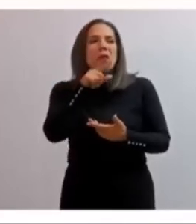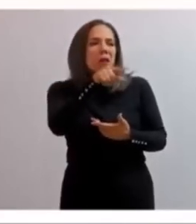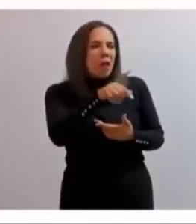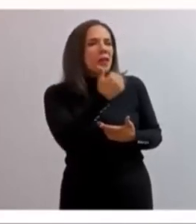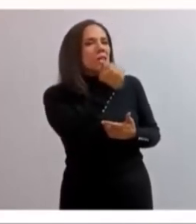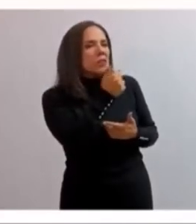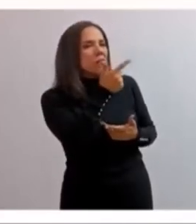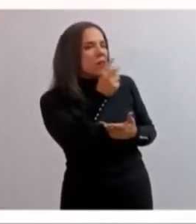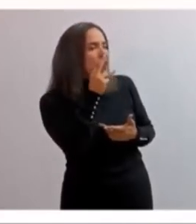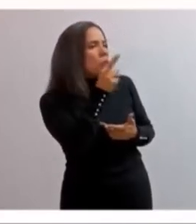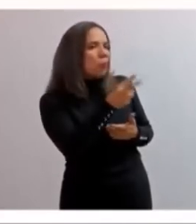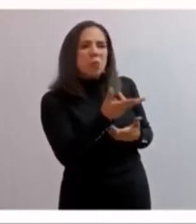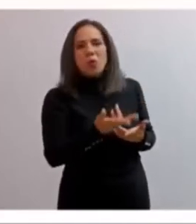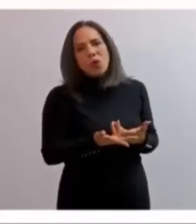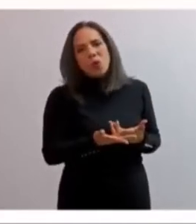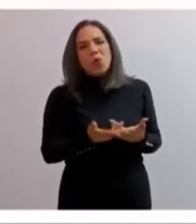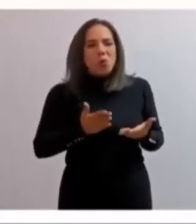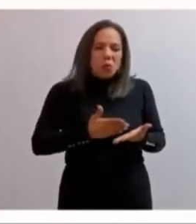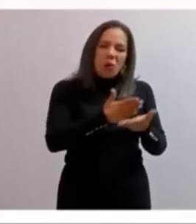avanzando, etcétera.